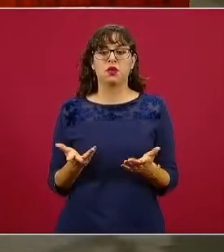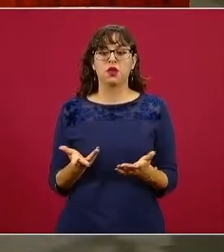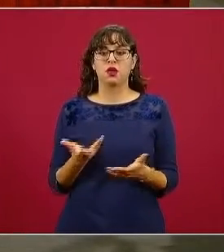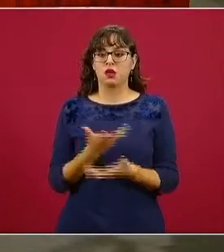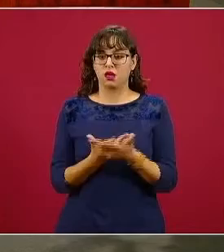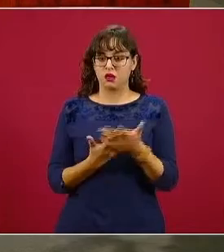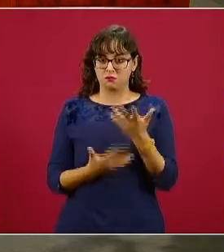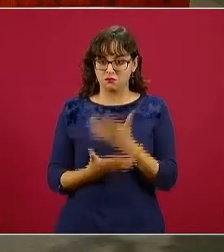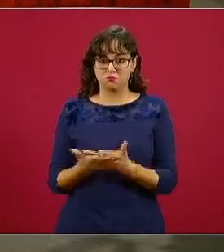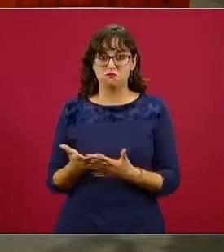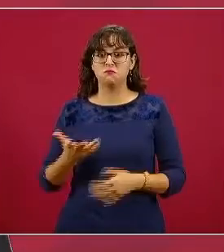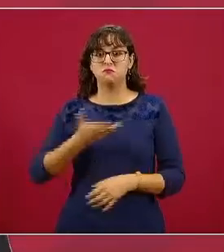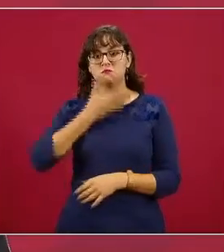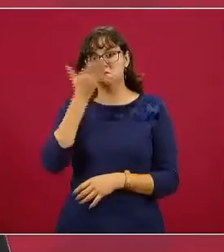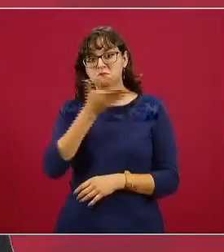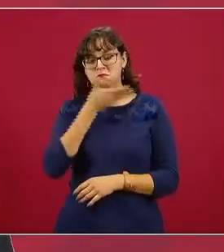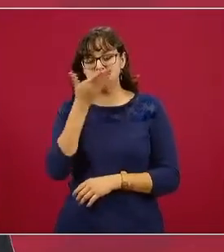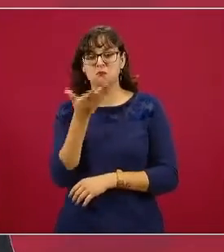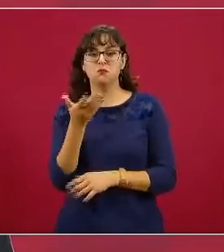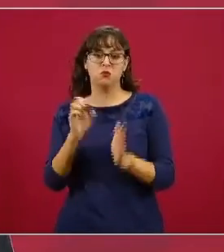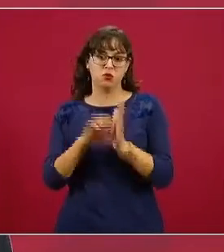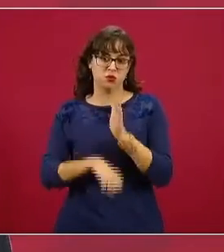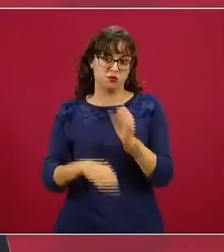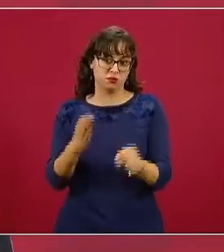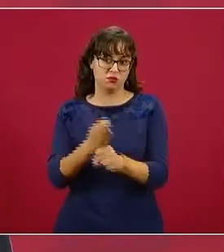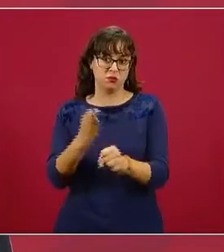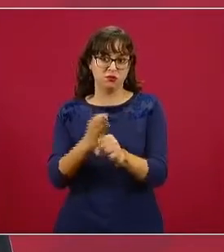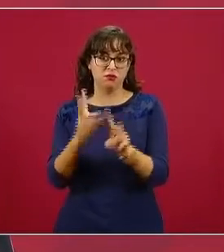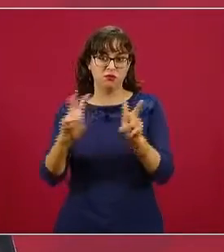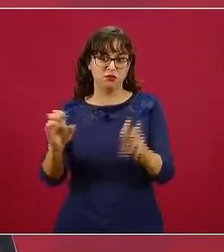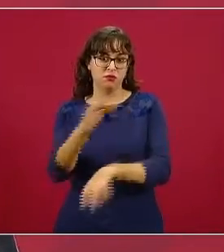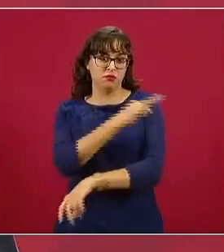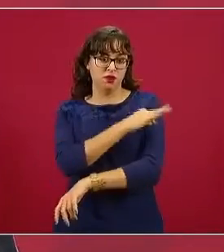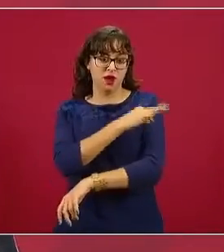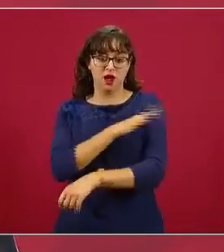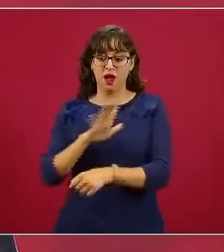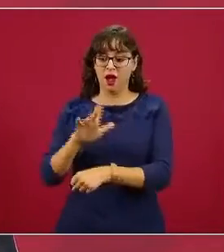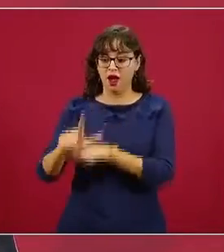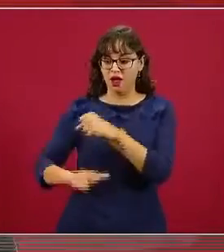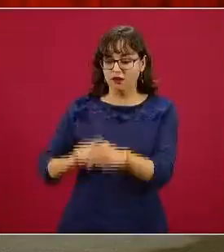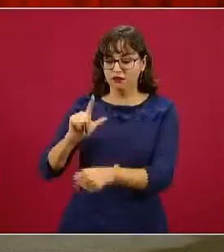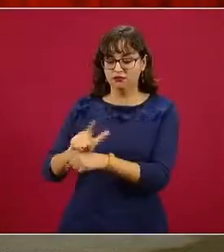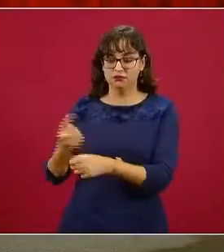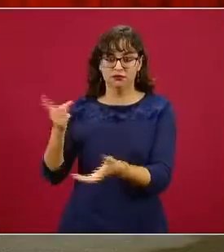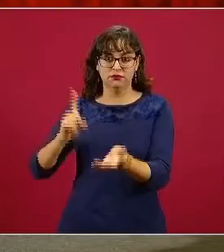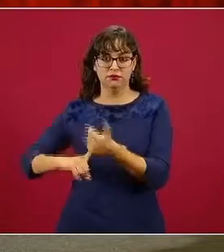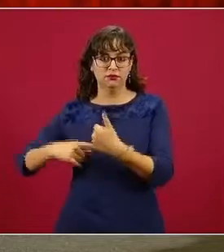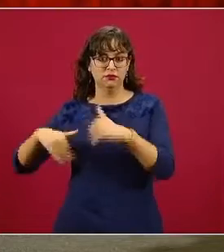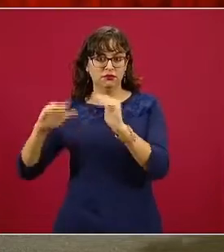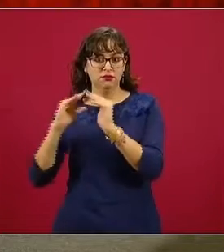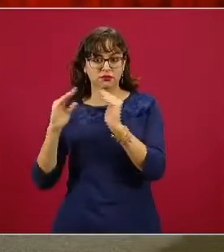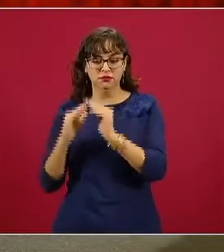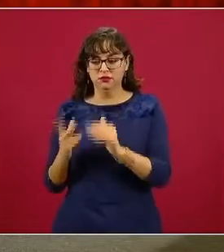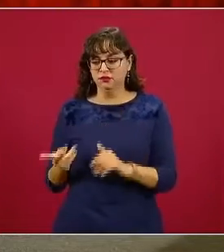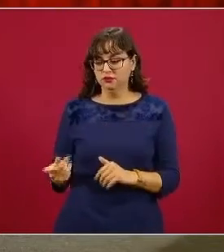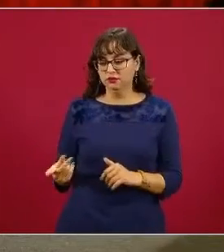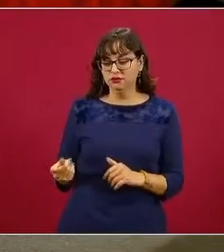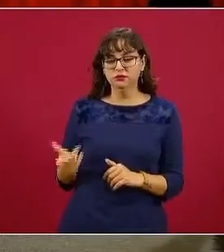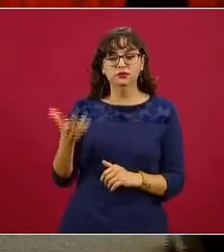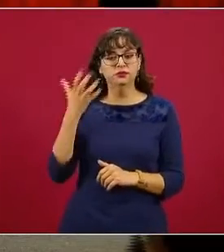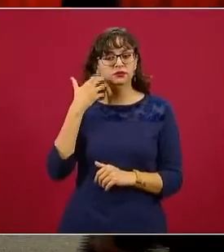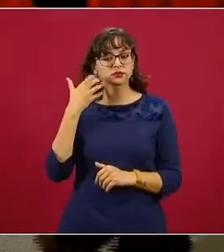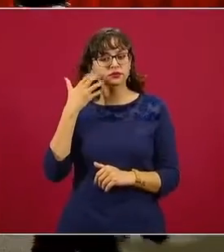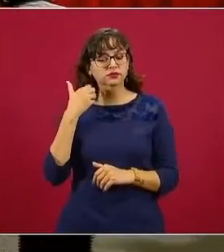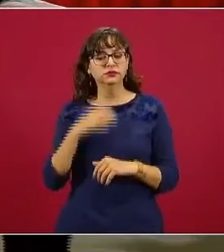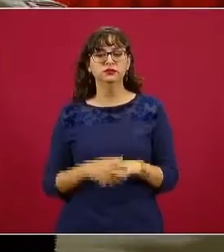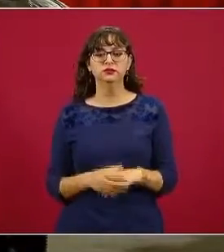este caso de vacunación para la fauna doméstica, los perros y los gatos.